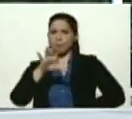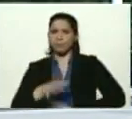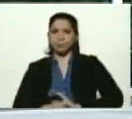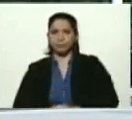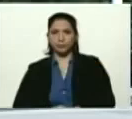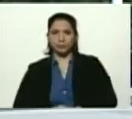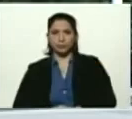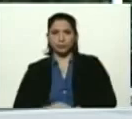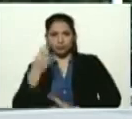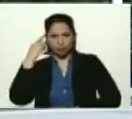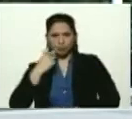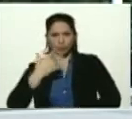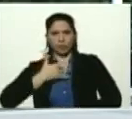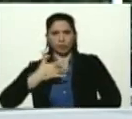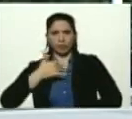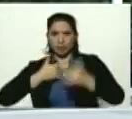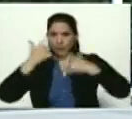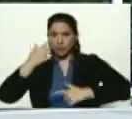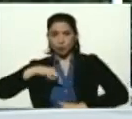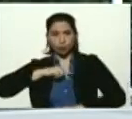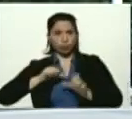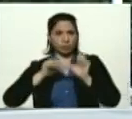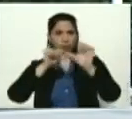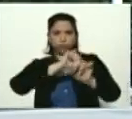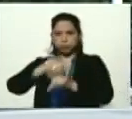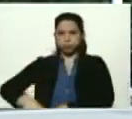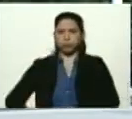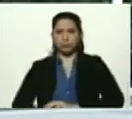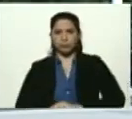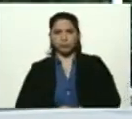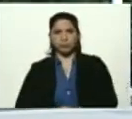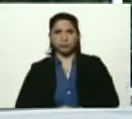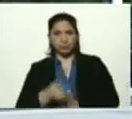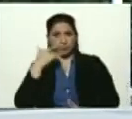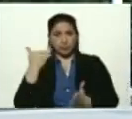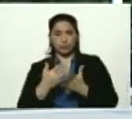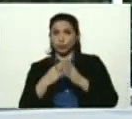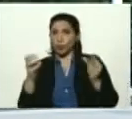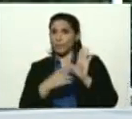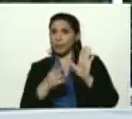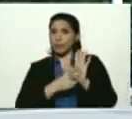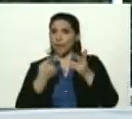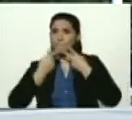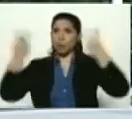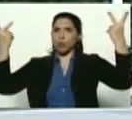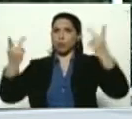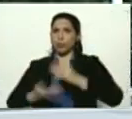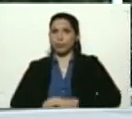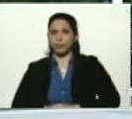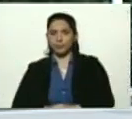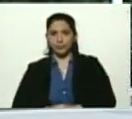con bolivarianismo y con chavismo, vamos a seguirlo derrotando. Miren todas las verdades que se van sabiendo.